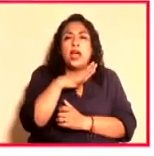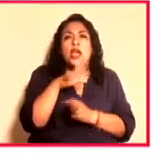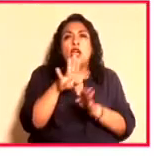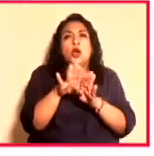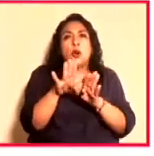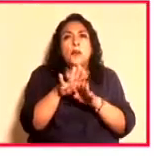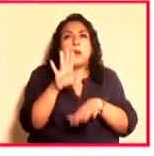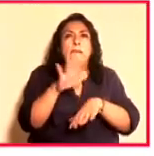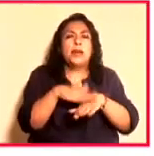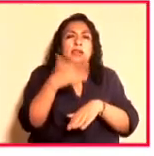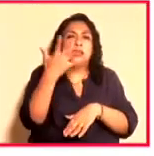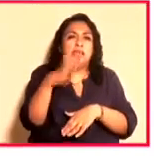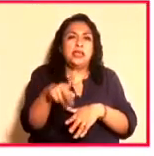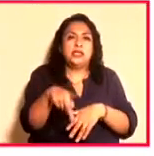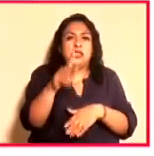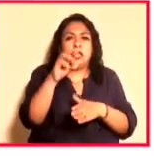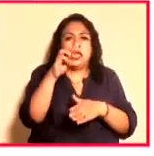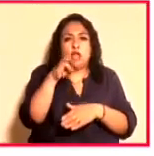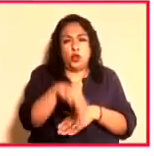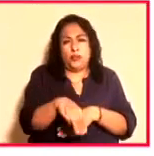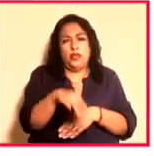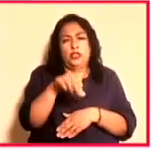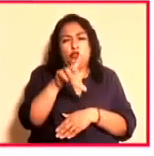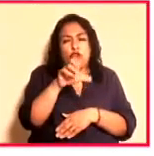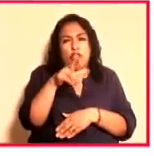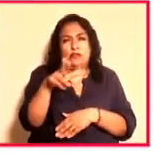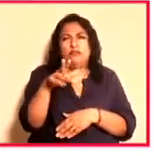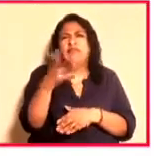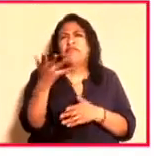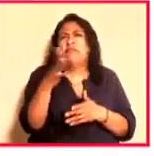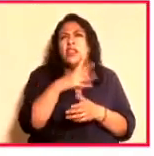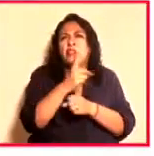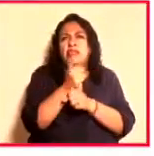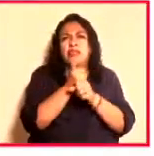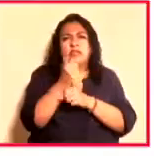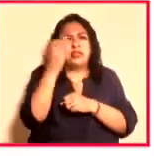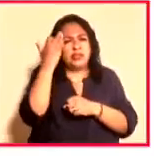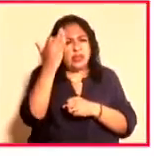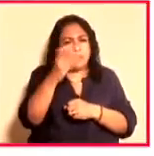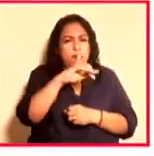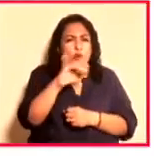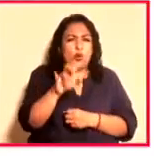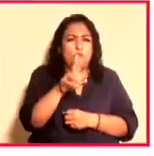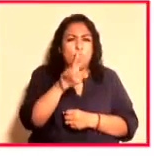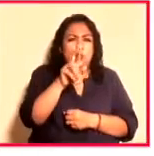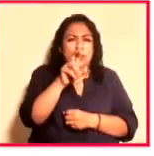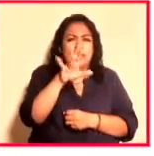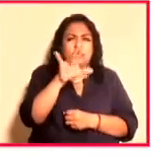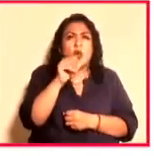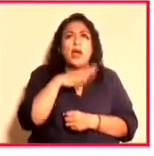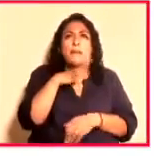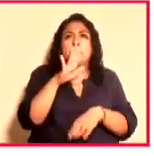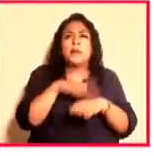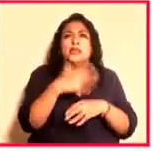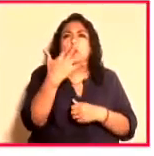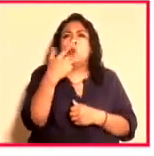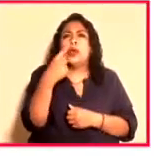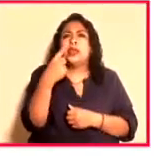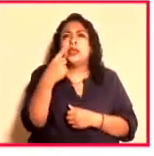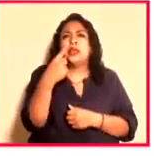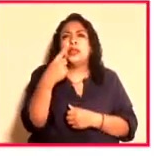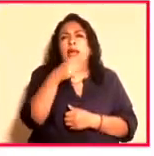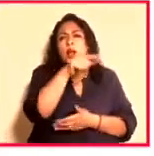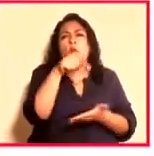de 10 kilómetros de longitud, un cañón de la época jurásica en donde hay más de 50 ojos de agua. Y